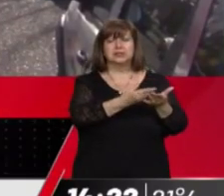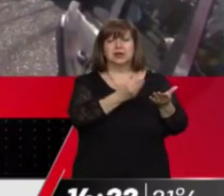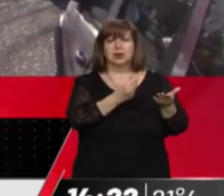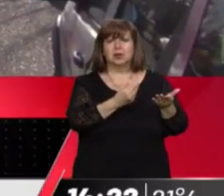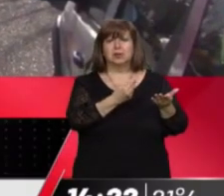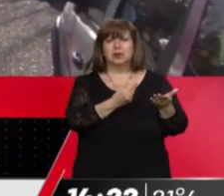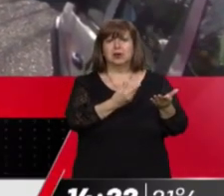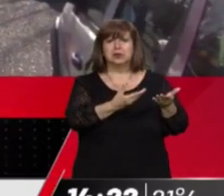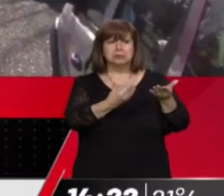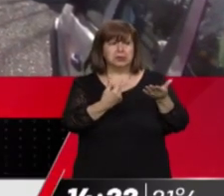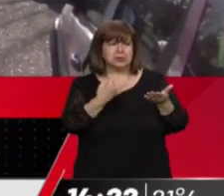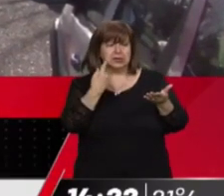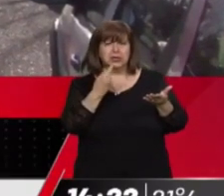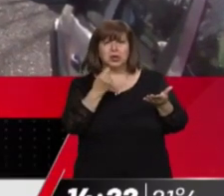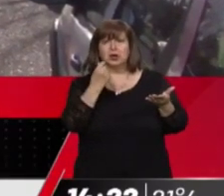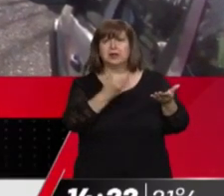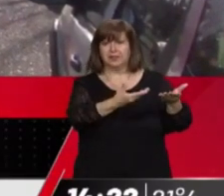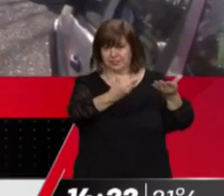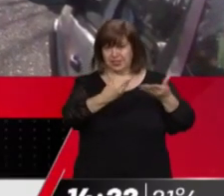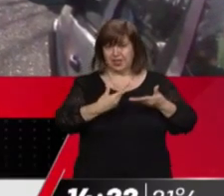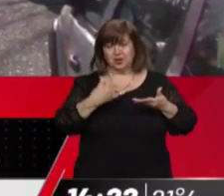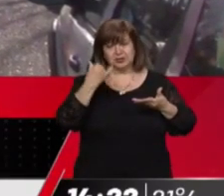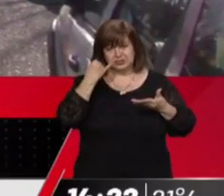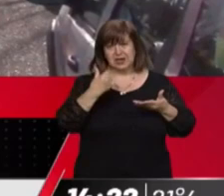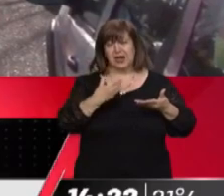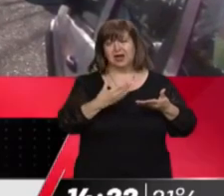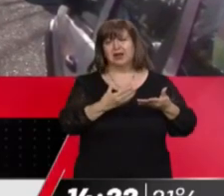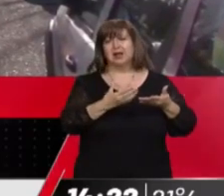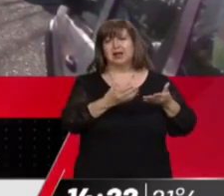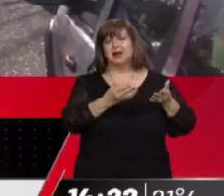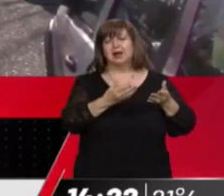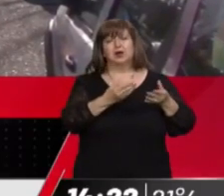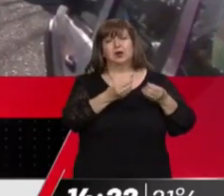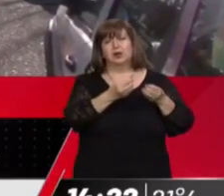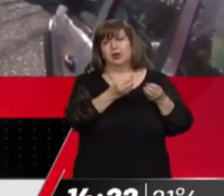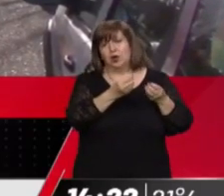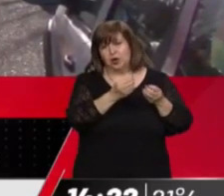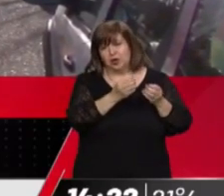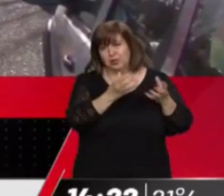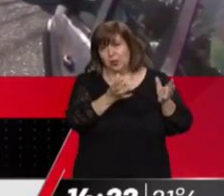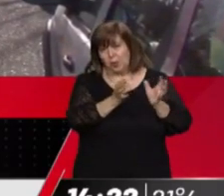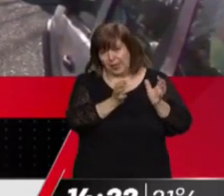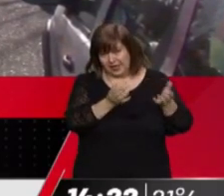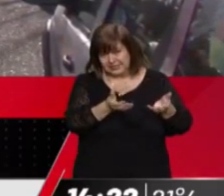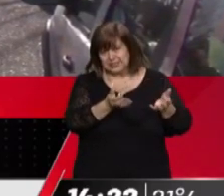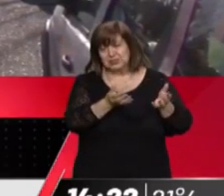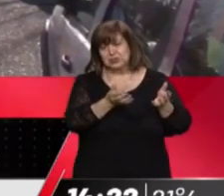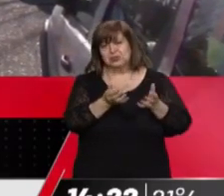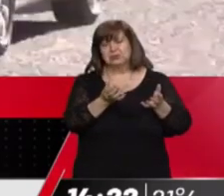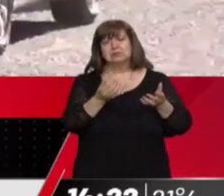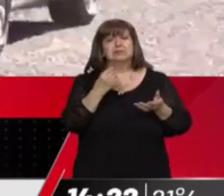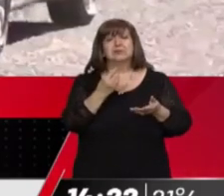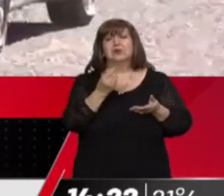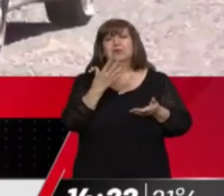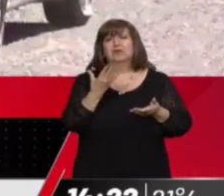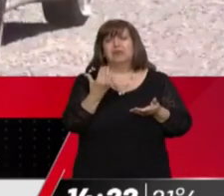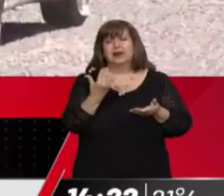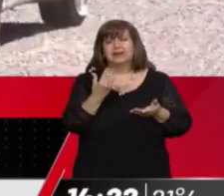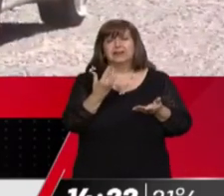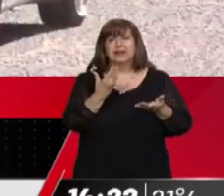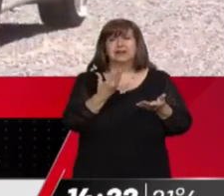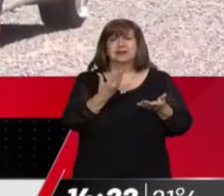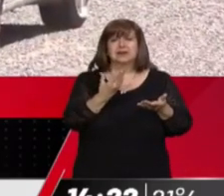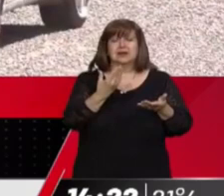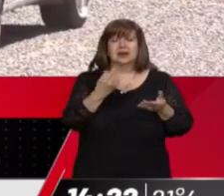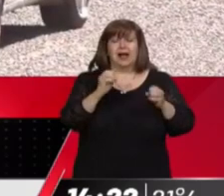responsabilidades administrativas y penales de la morgue judicial que depende del cuerpo médico forense. Por este caso, hasta el